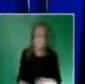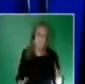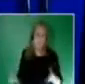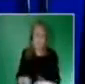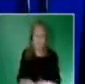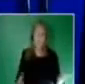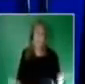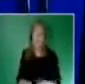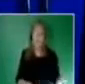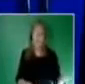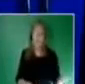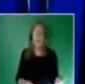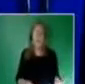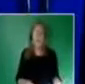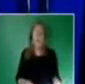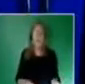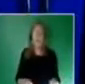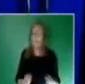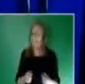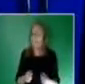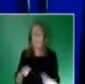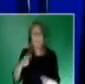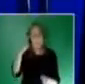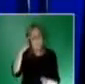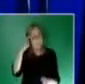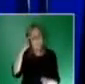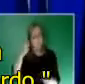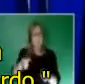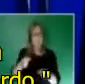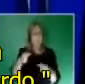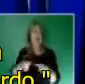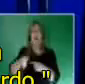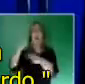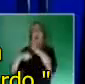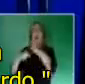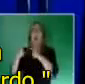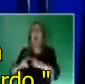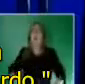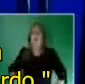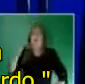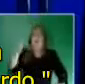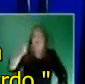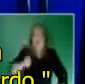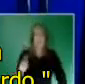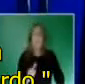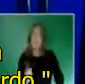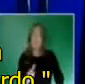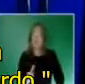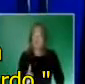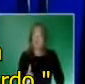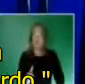al hombre de las cavernas ni tener un monumento del atraso es que no podemos